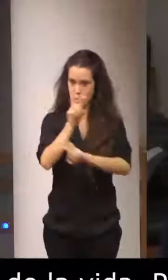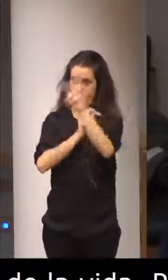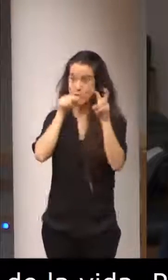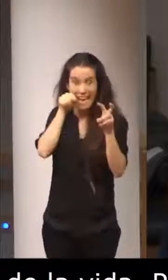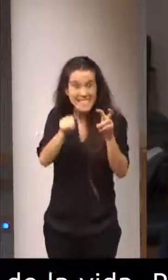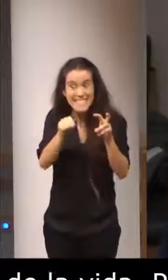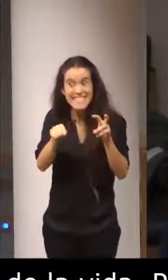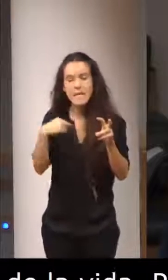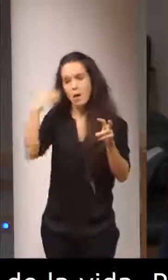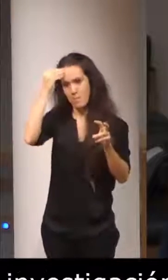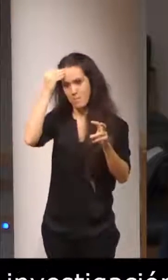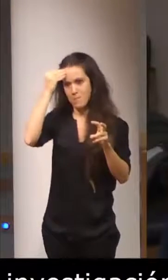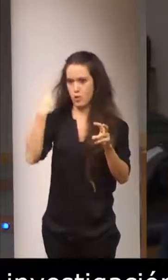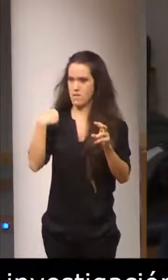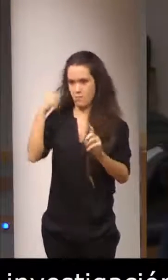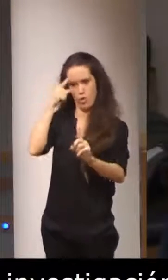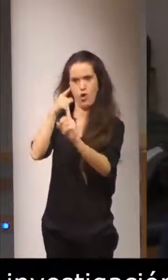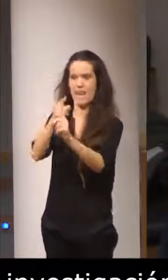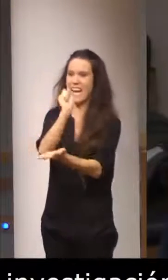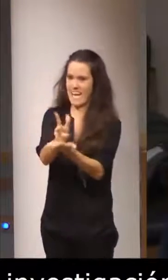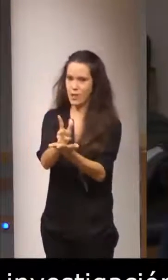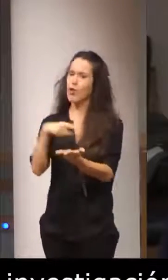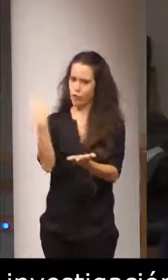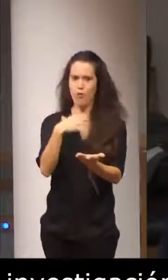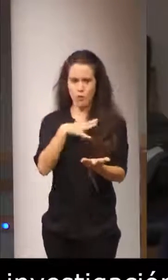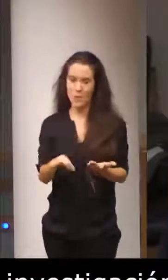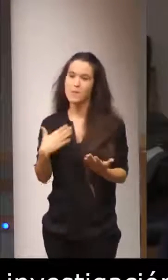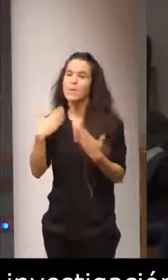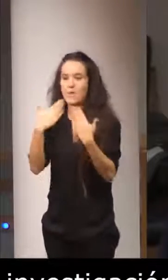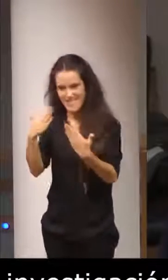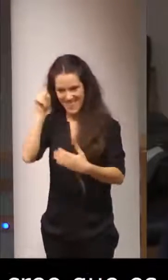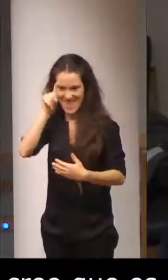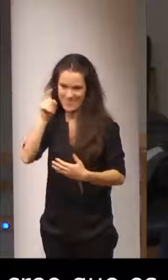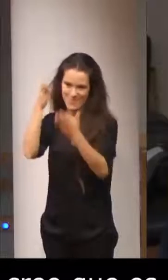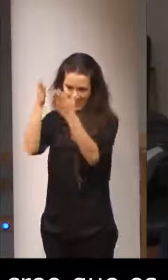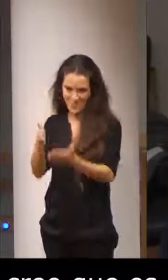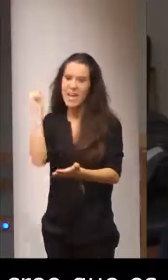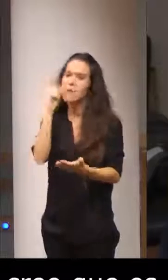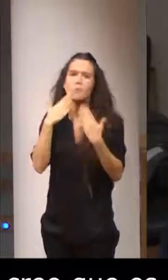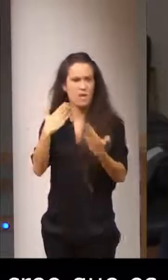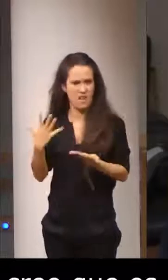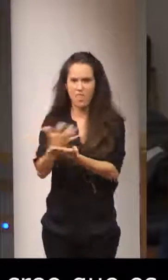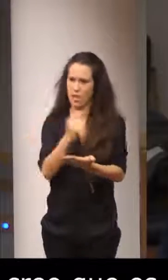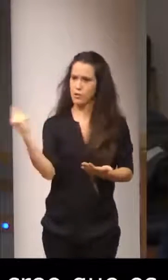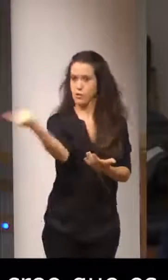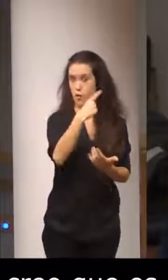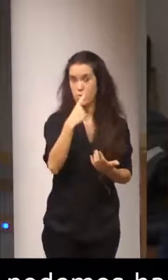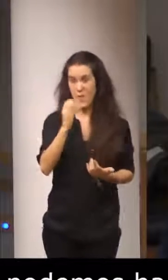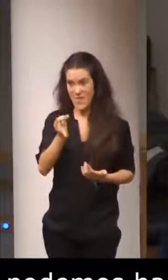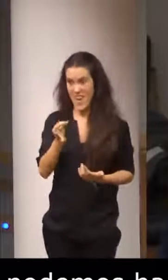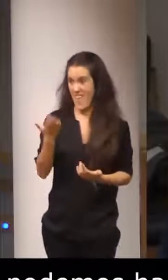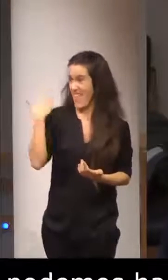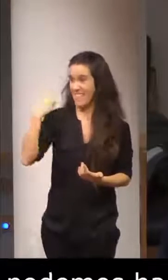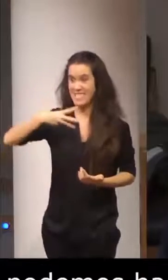gran logro que entre todos podemos hacer así que muchas gracias profe y muchas gracias a todos porque es verdad que antes lo ha dicho Mariano